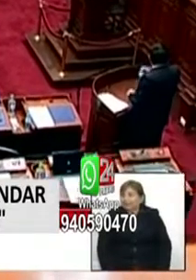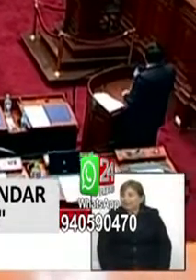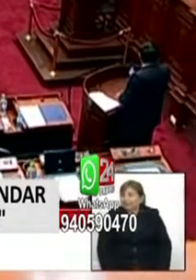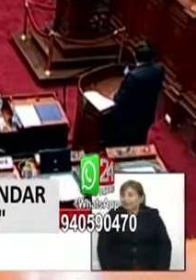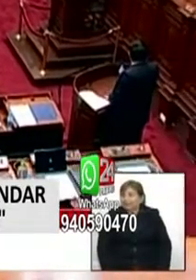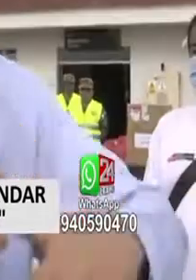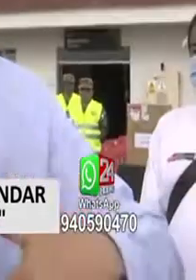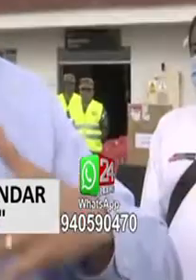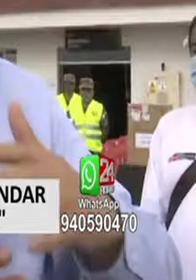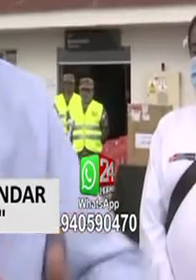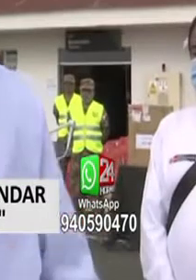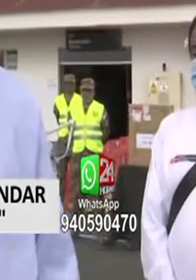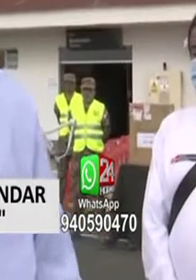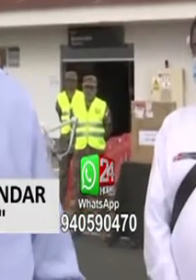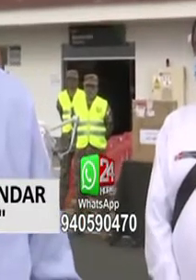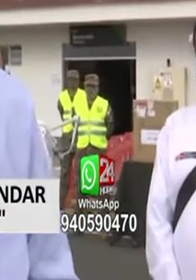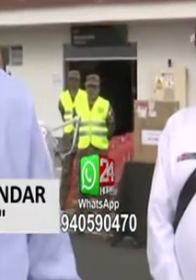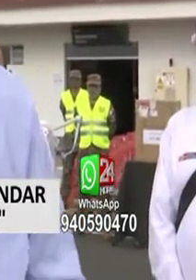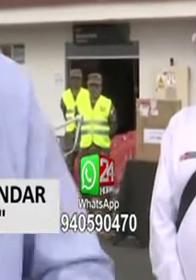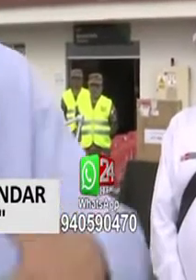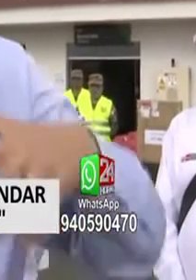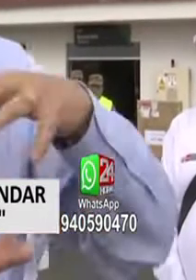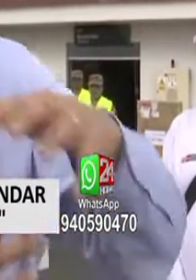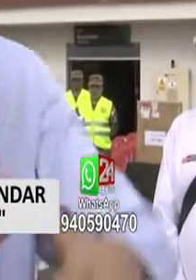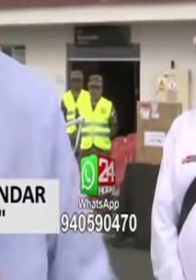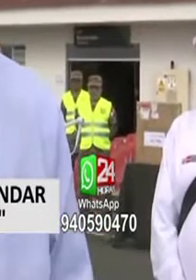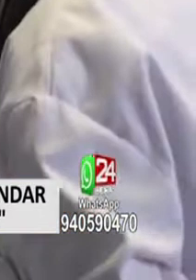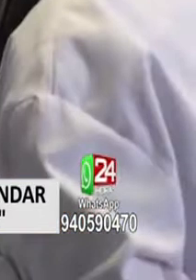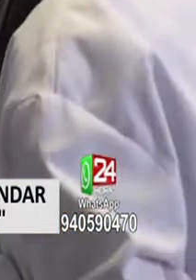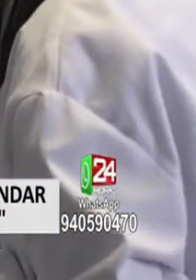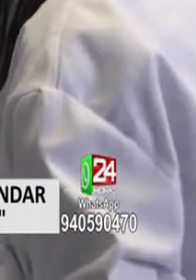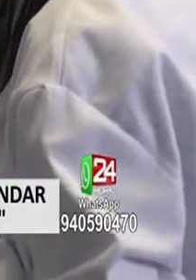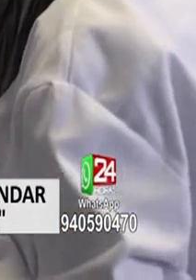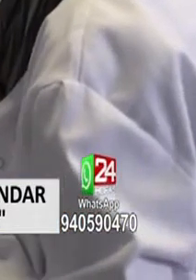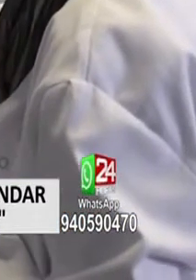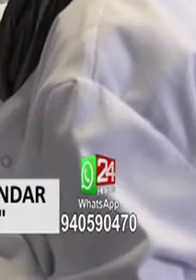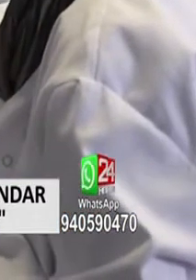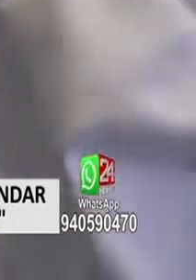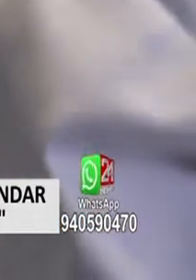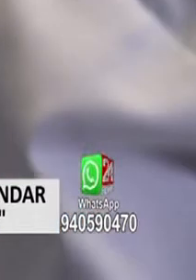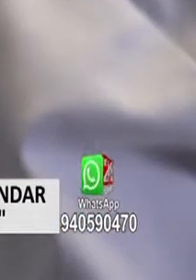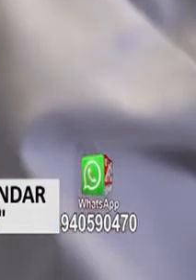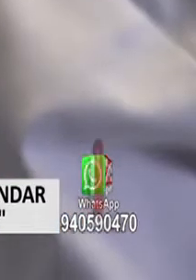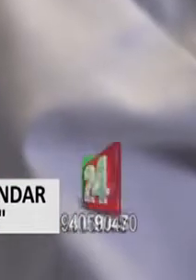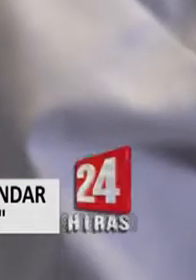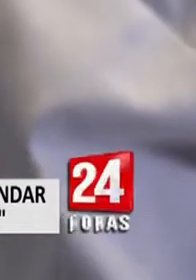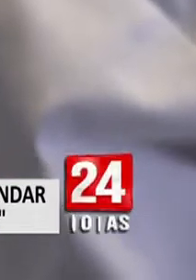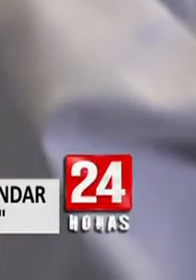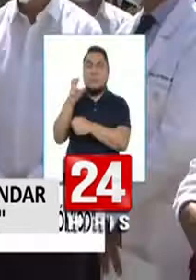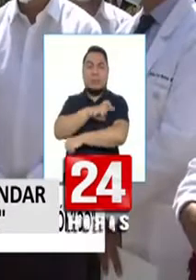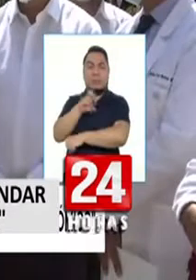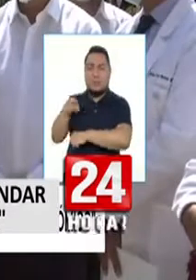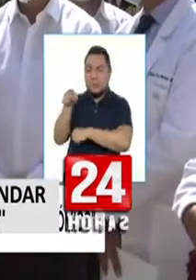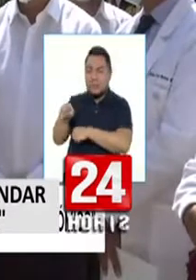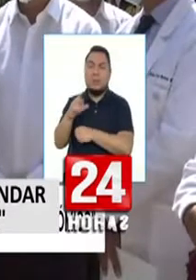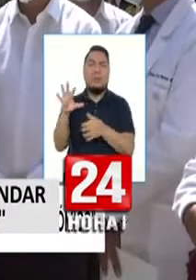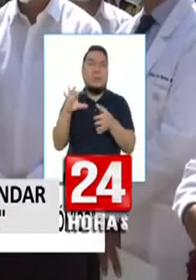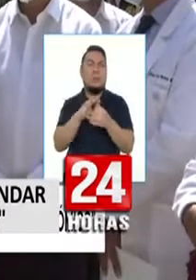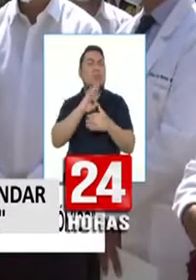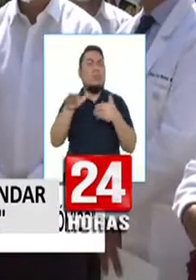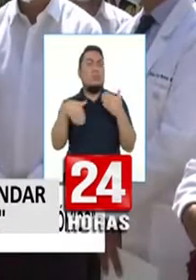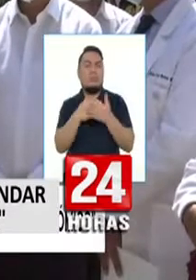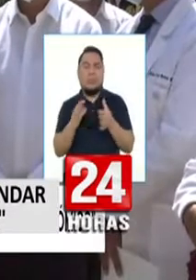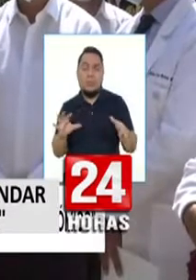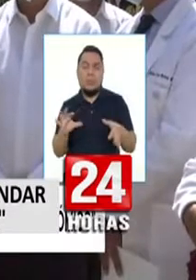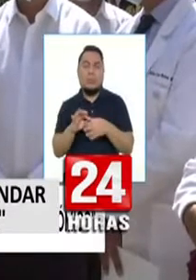comisión. En esta visita, el jefe de Estado se refirió acerca de la vacuna contra el COVID-19. Todos tenemos que sumar